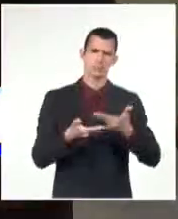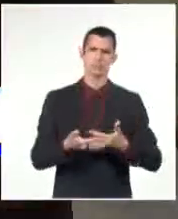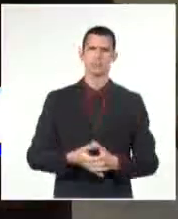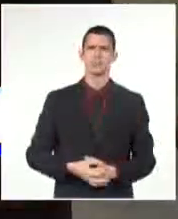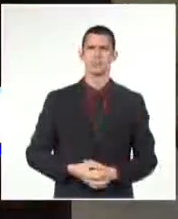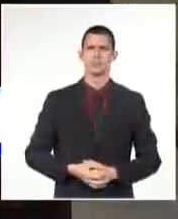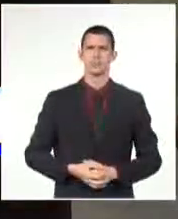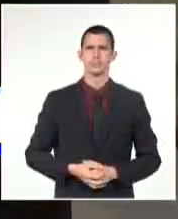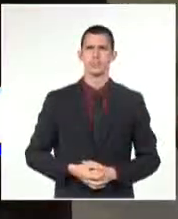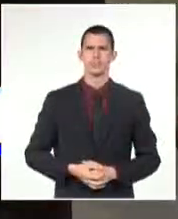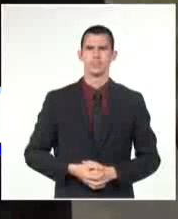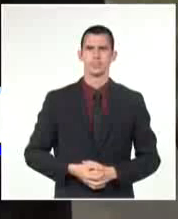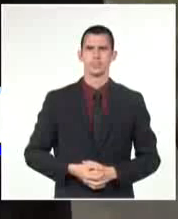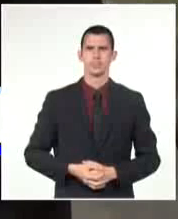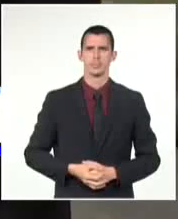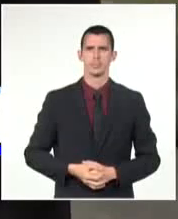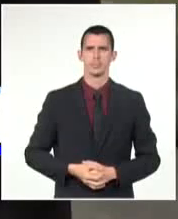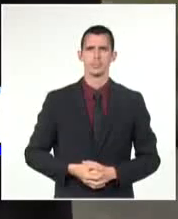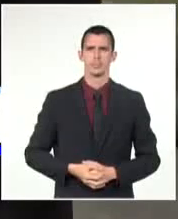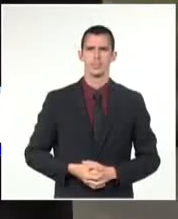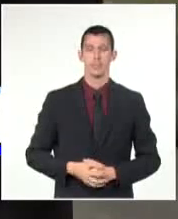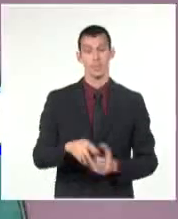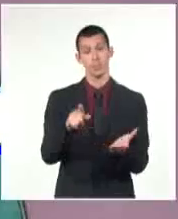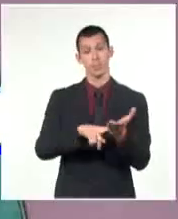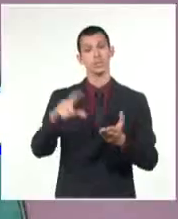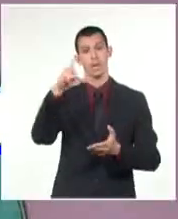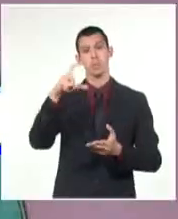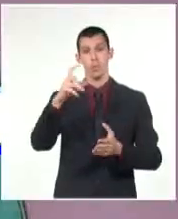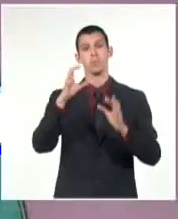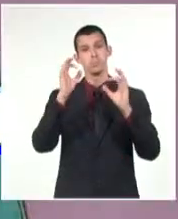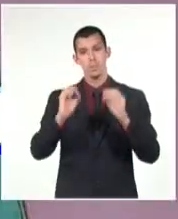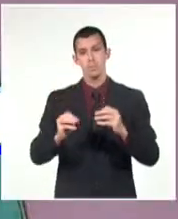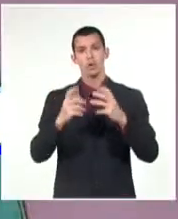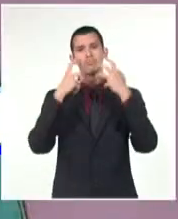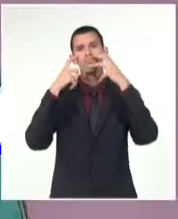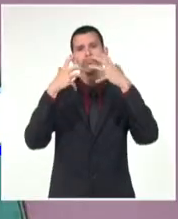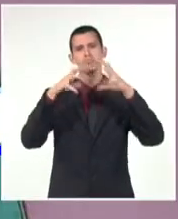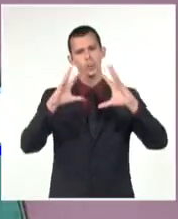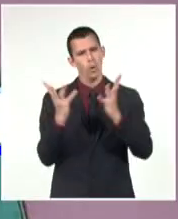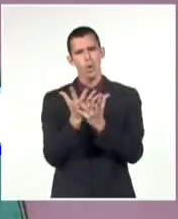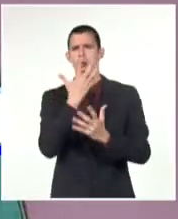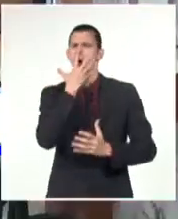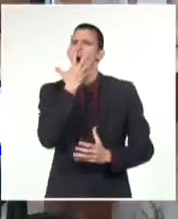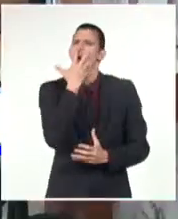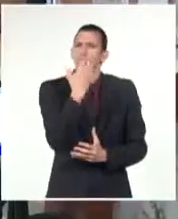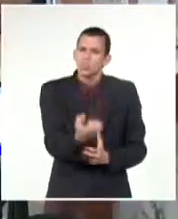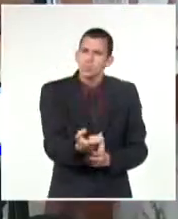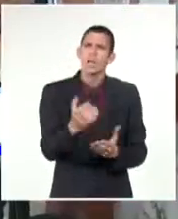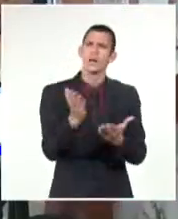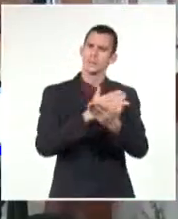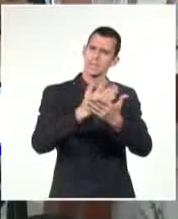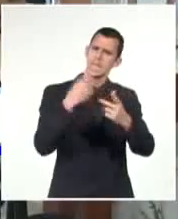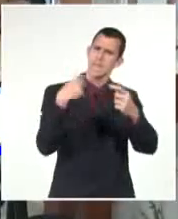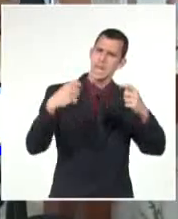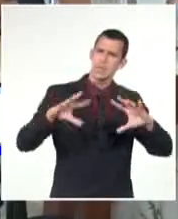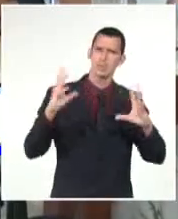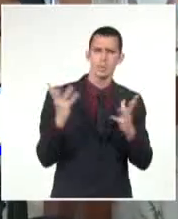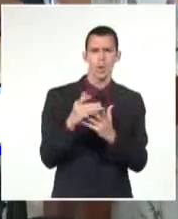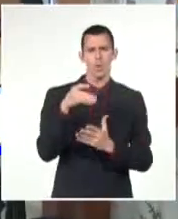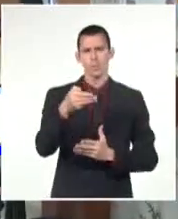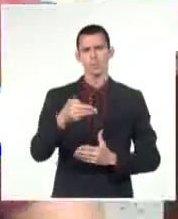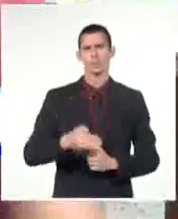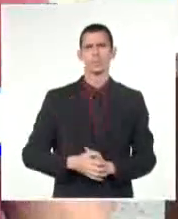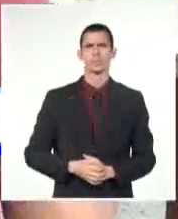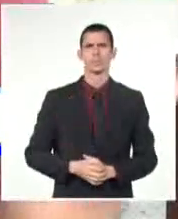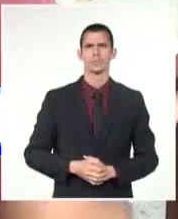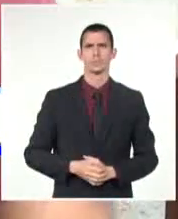Generó gran intensidad para los lectores la 31ª Feria del Libro en Camagüey. Propició el debate y la